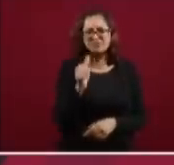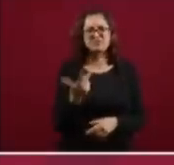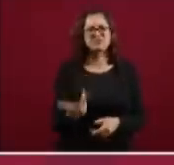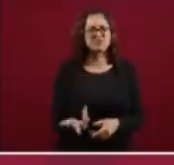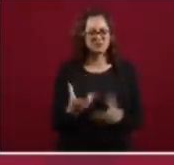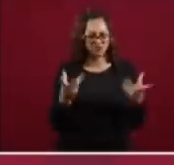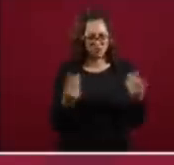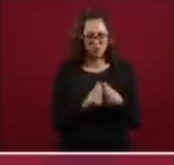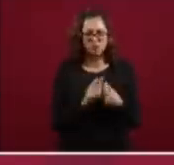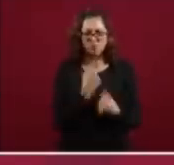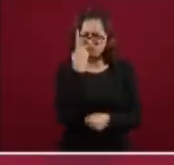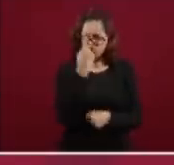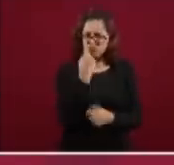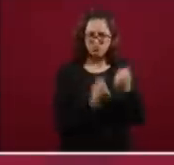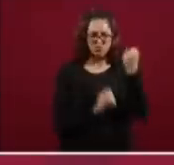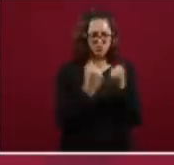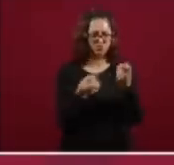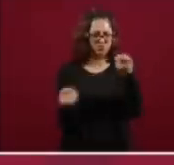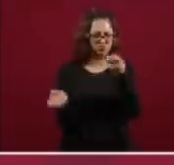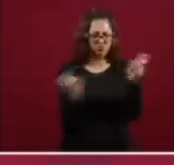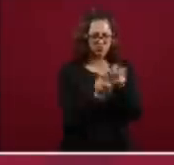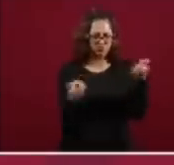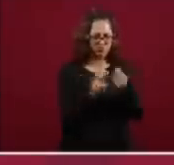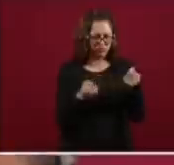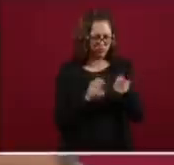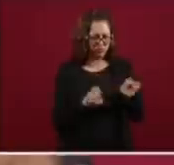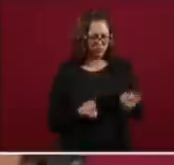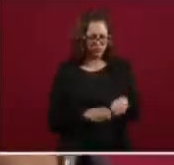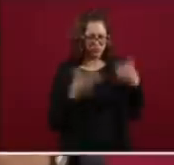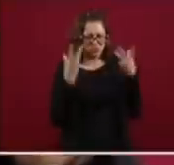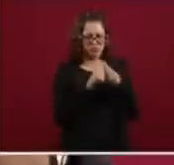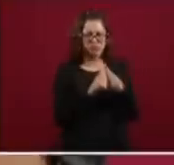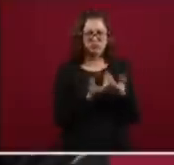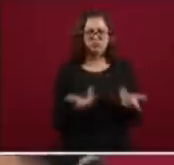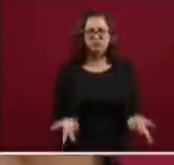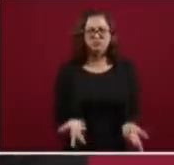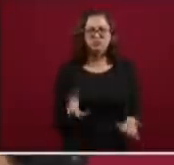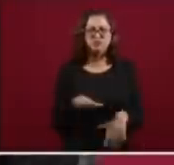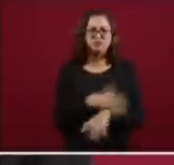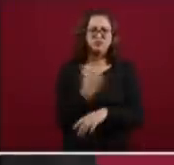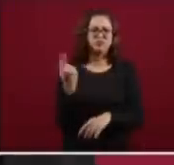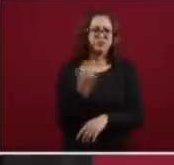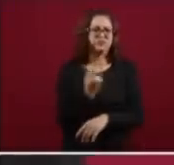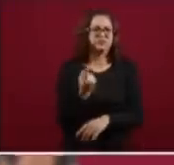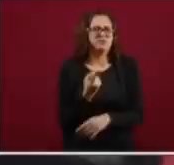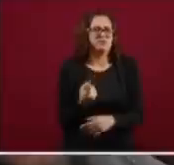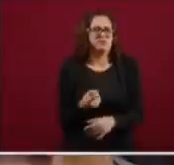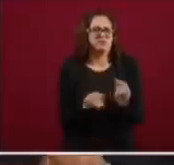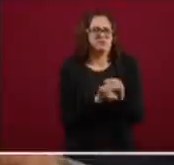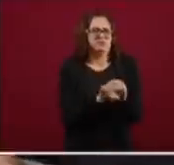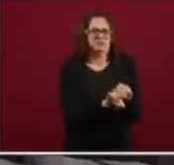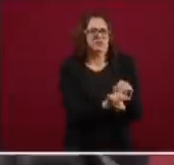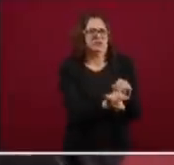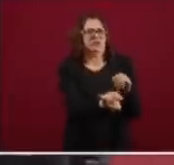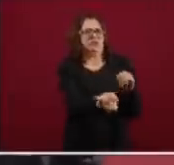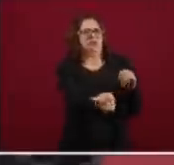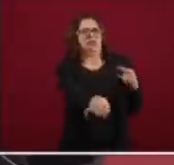vehículo todos juntos porque los que tienen que ir evitemos